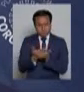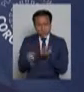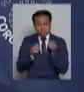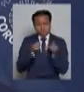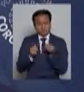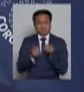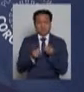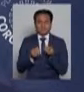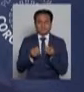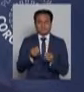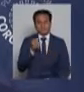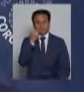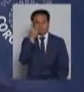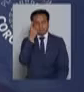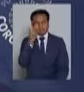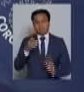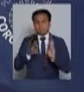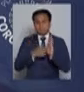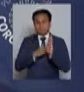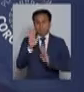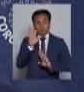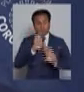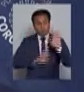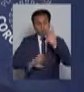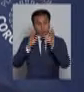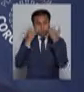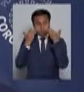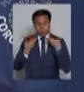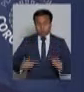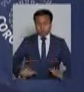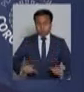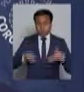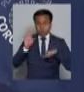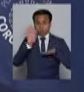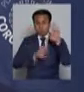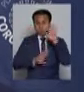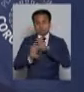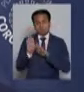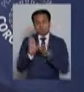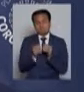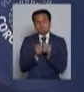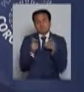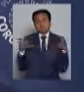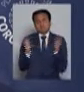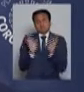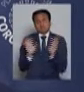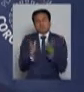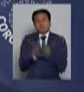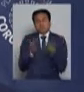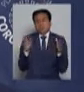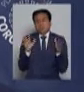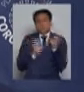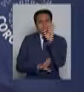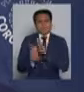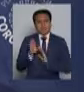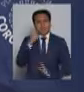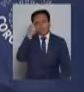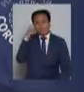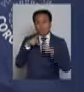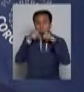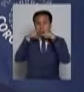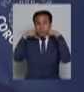de que a pesar que la evidencia de protección no es demasiado grande, el uso de